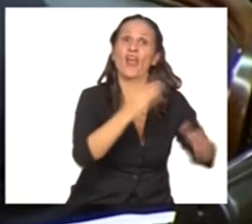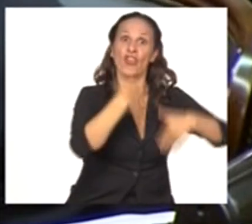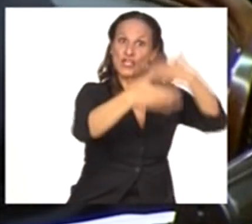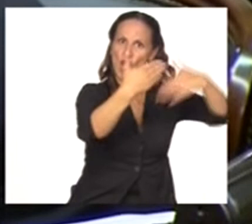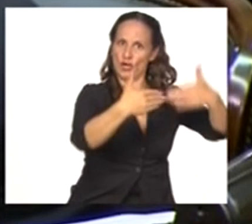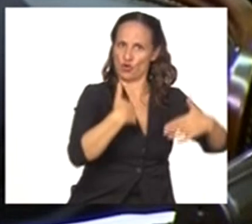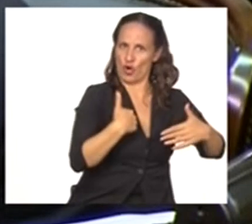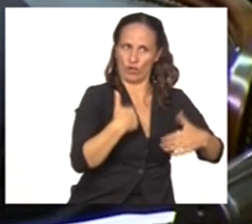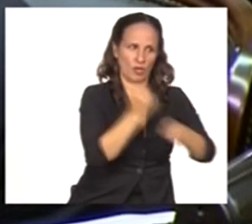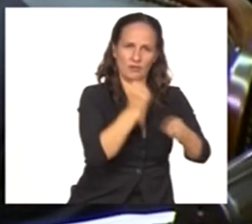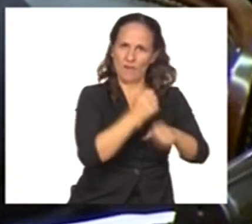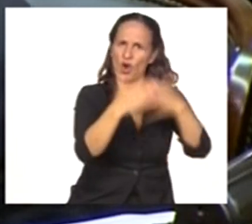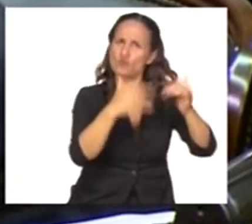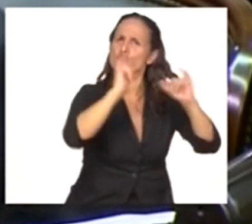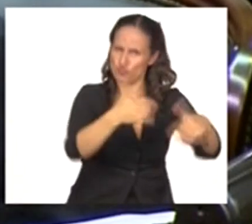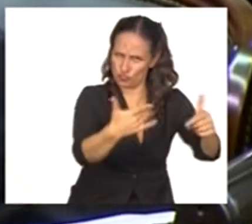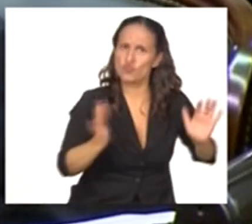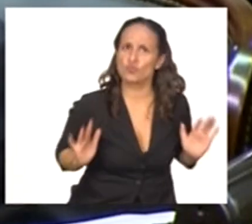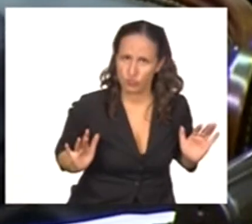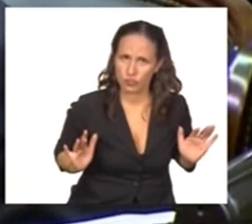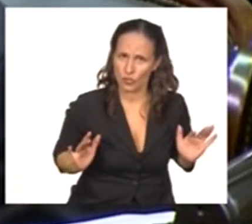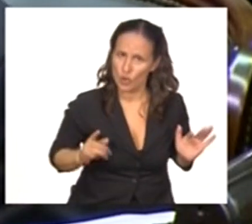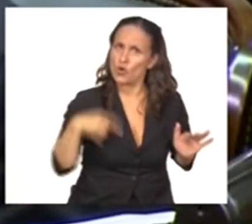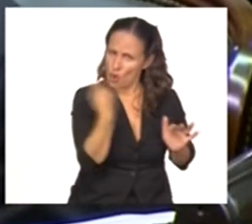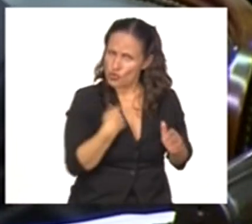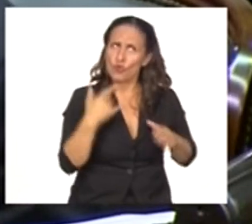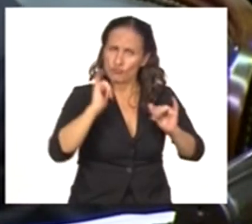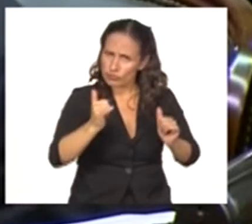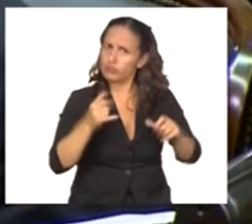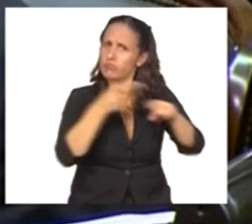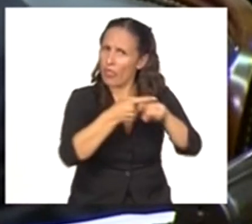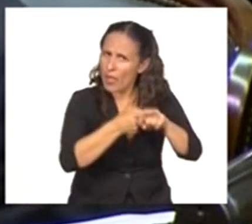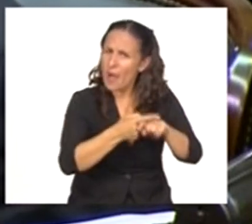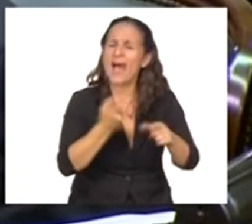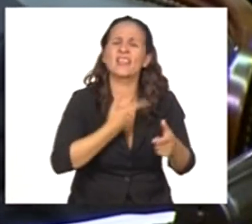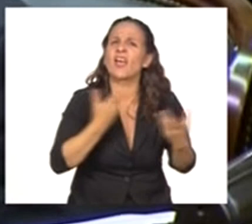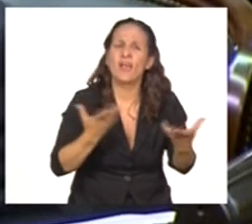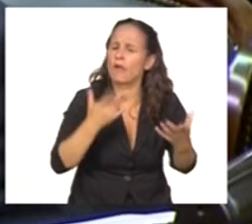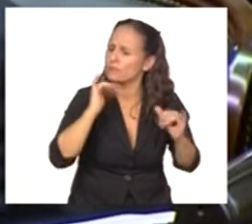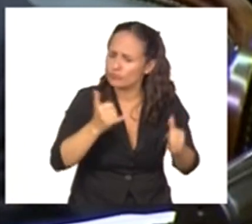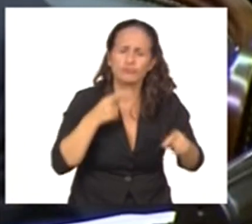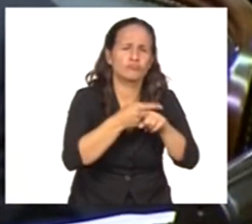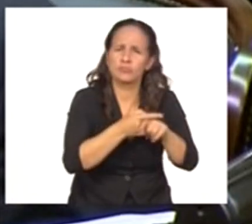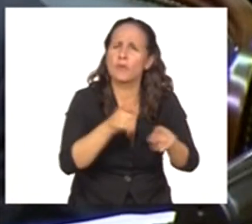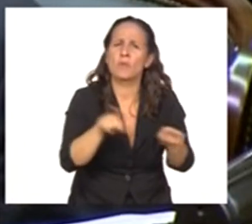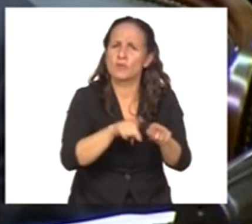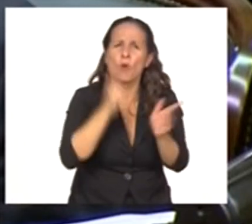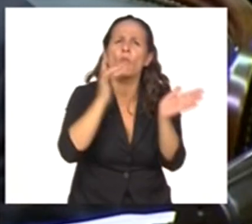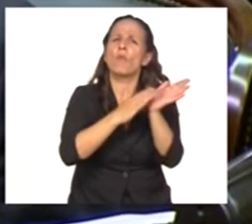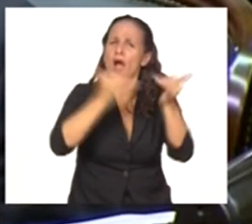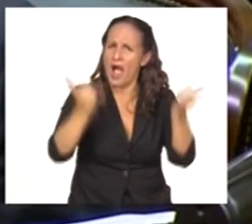el trabajo. Y estamos dispuestos a dar el debate en los ámbitos que haya que dar el debate. Lo hemos